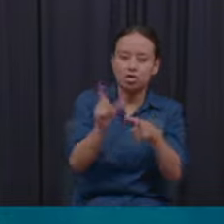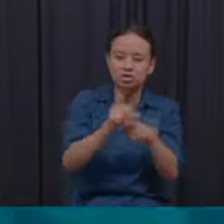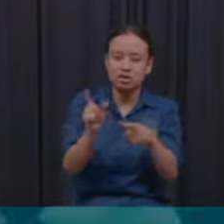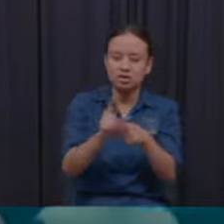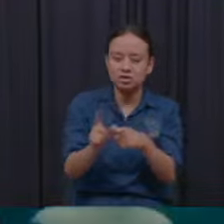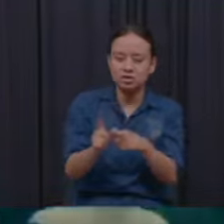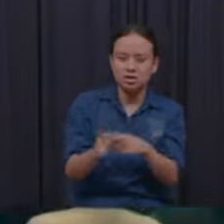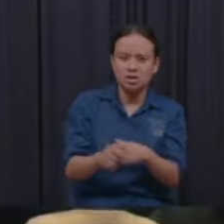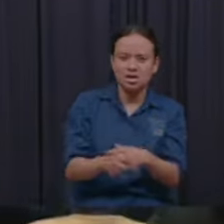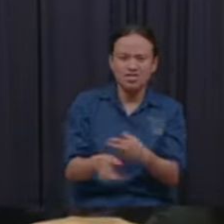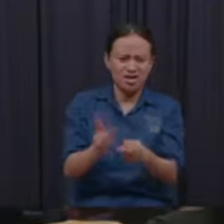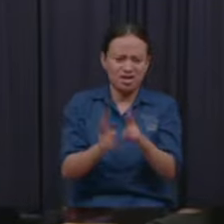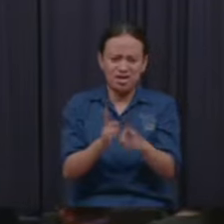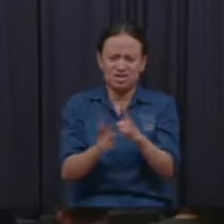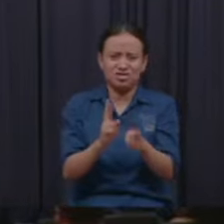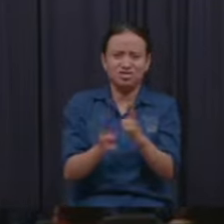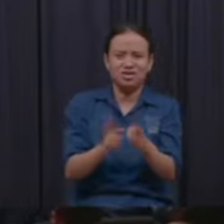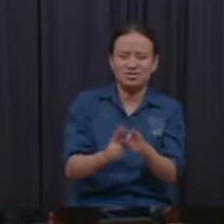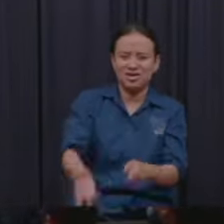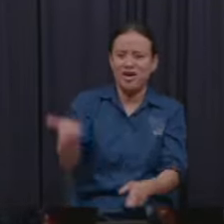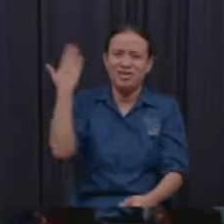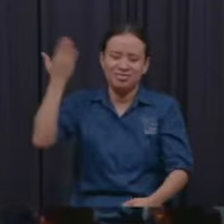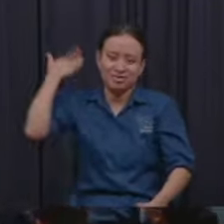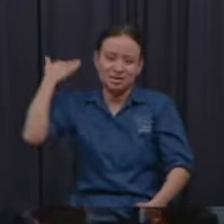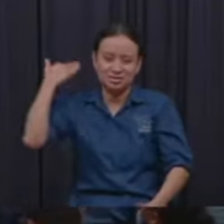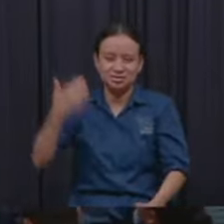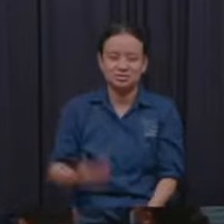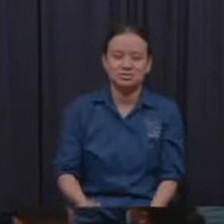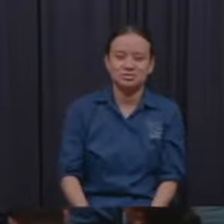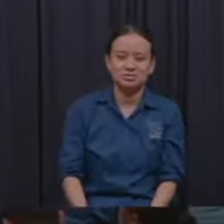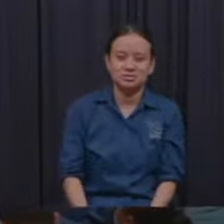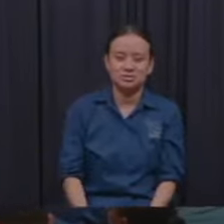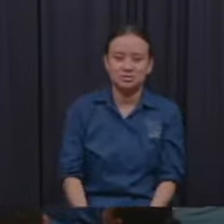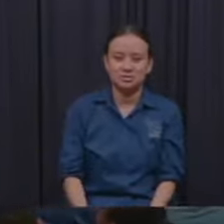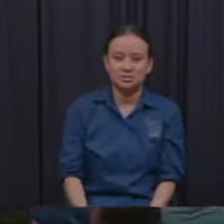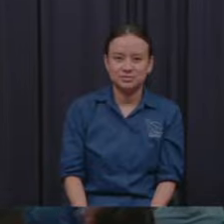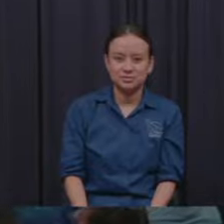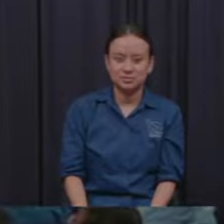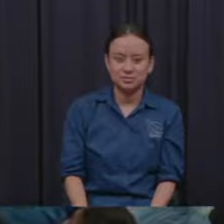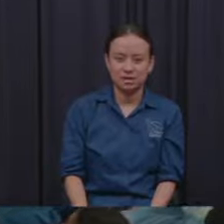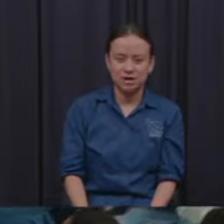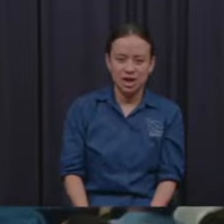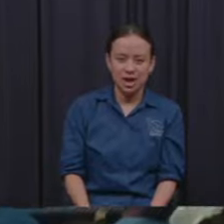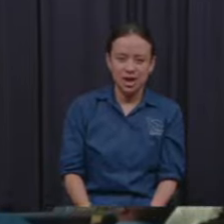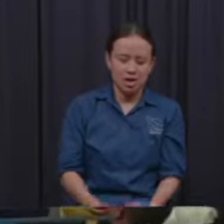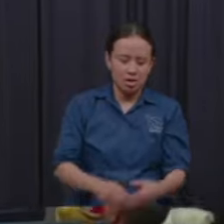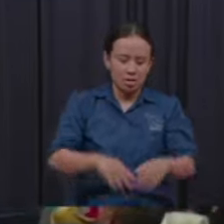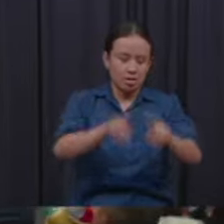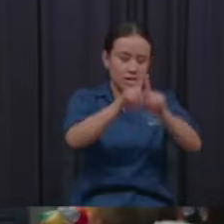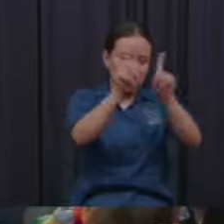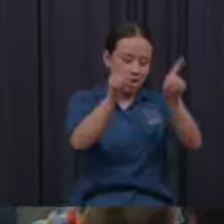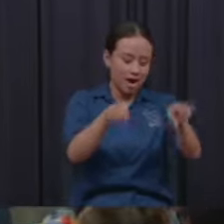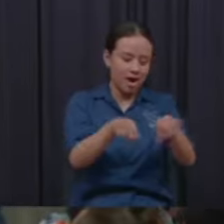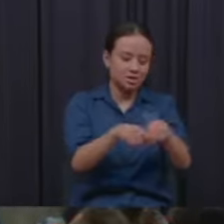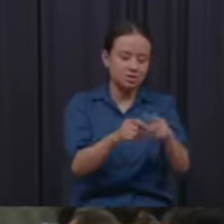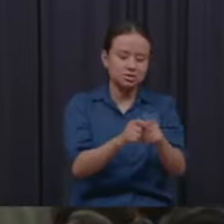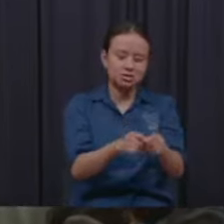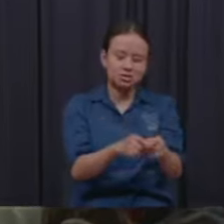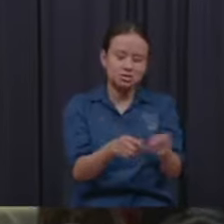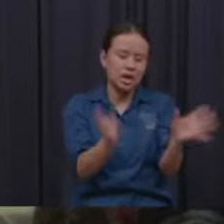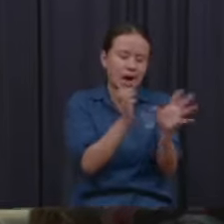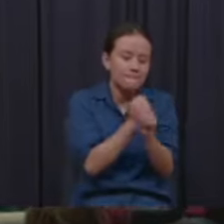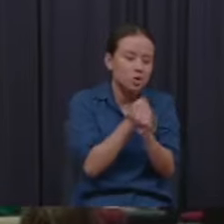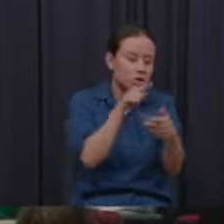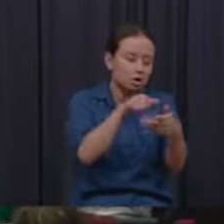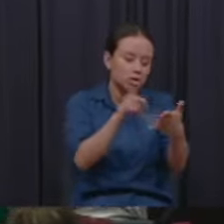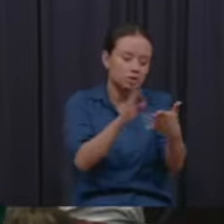Hermano, cartas de amor. Cartas de amor que están allí guardadas. Yo no me olvido nunca. Y estoy